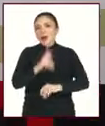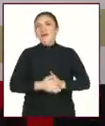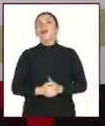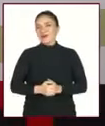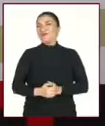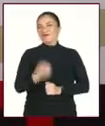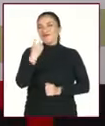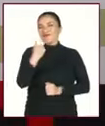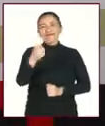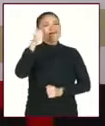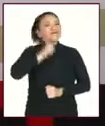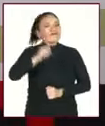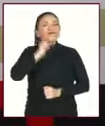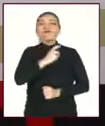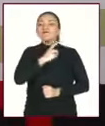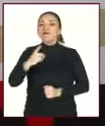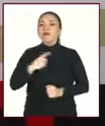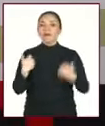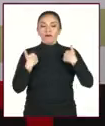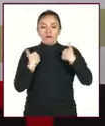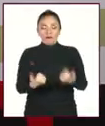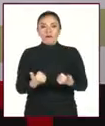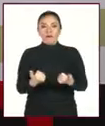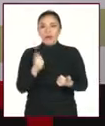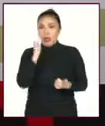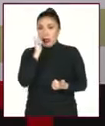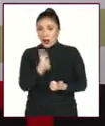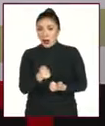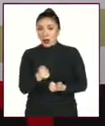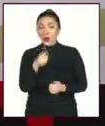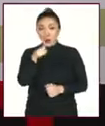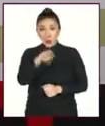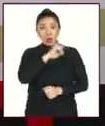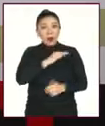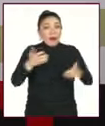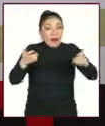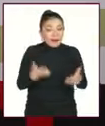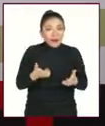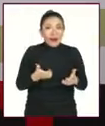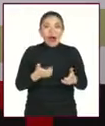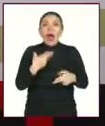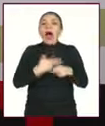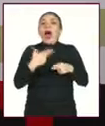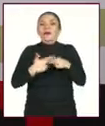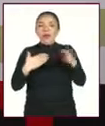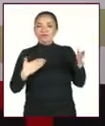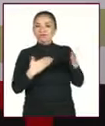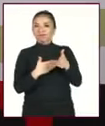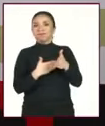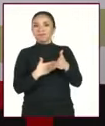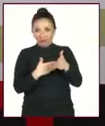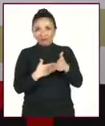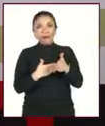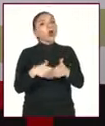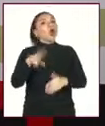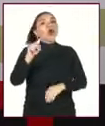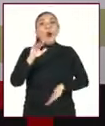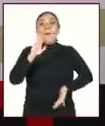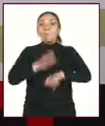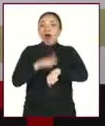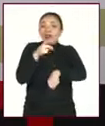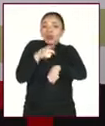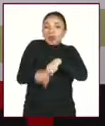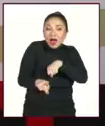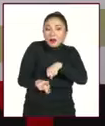comentaba, siempre tenemos que considerar hasta dónde podemos actuar. Siempre hay que tratar de no dañar a